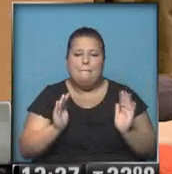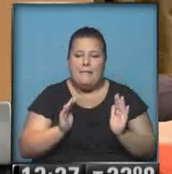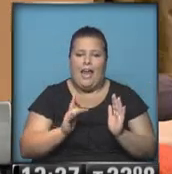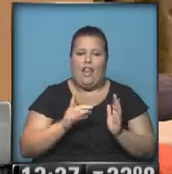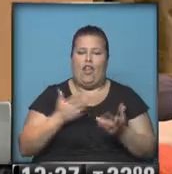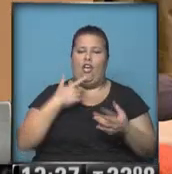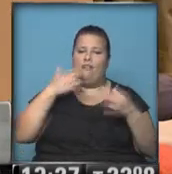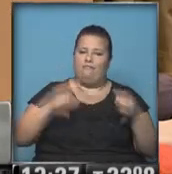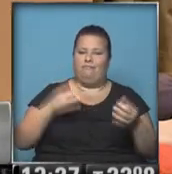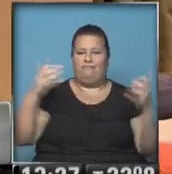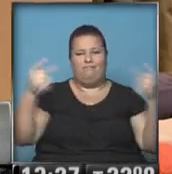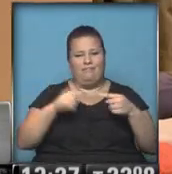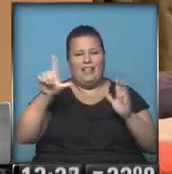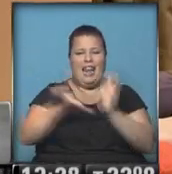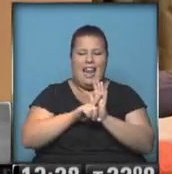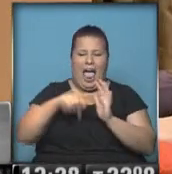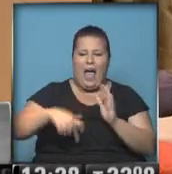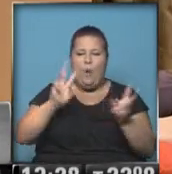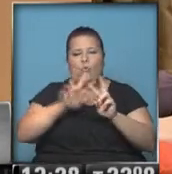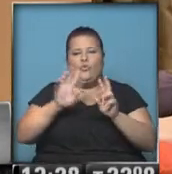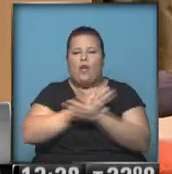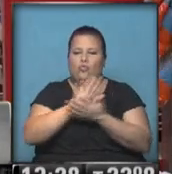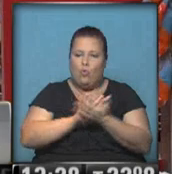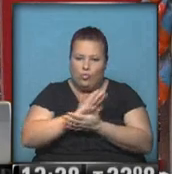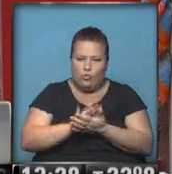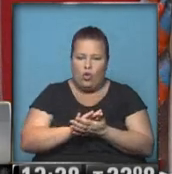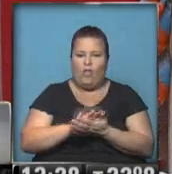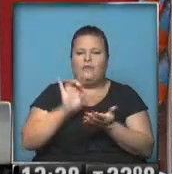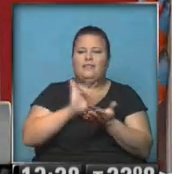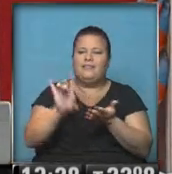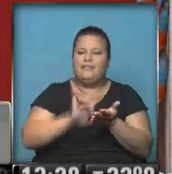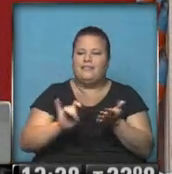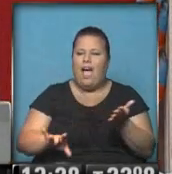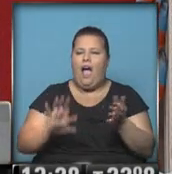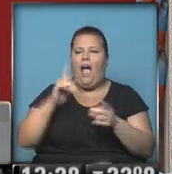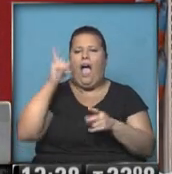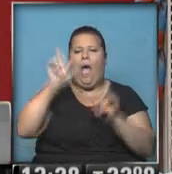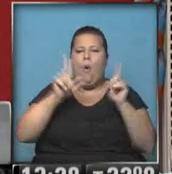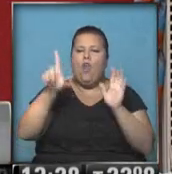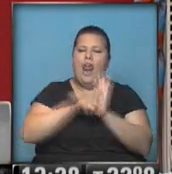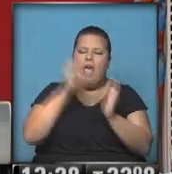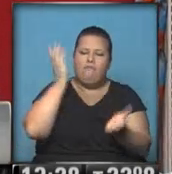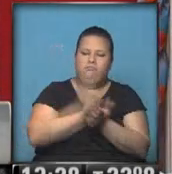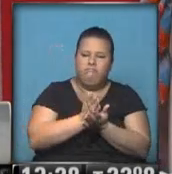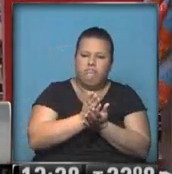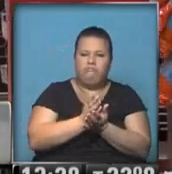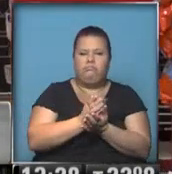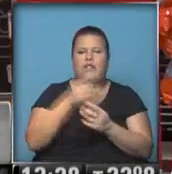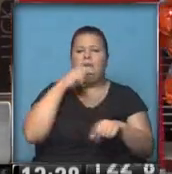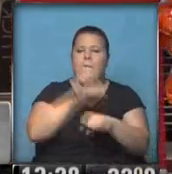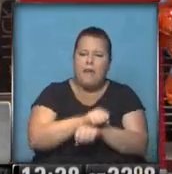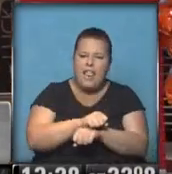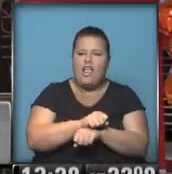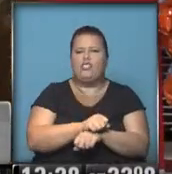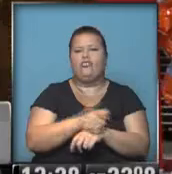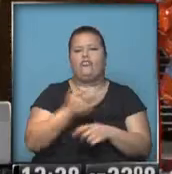cierta discrecionalidad que tiene la ley vigente, se están eliminando algunas sanciones como puede ser el arresto o la